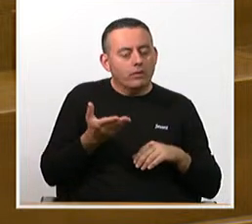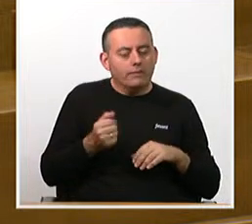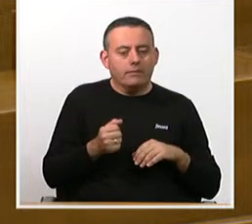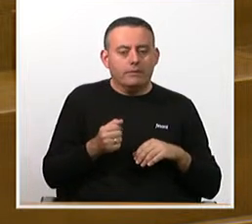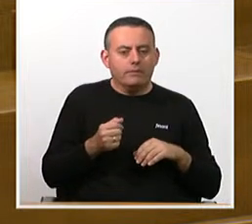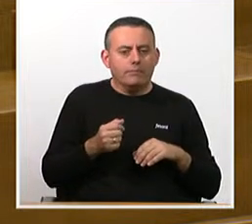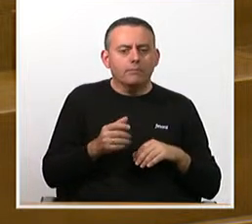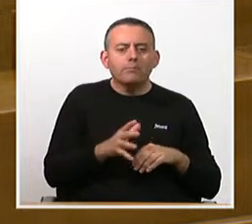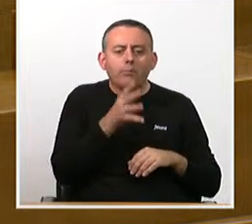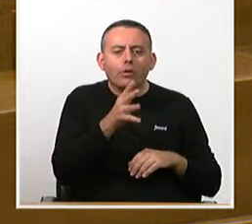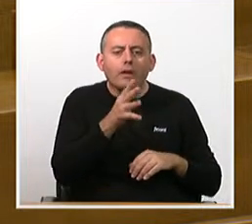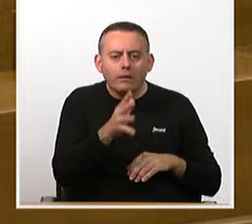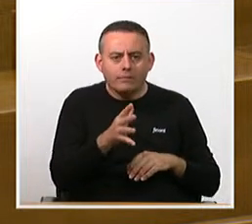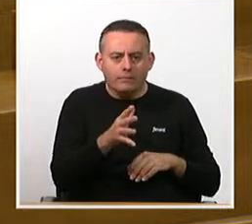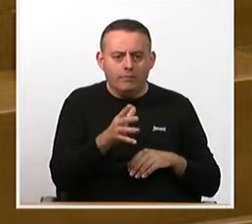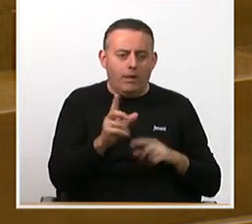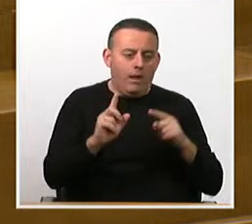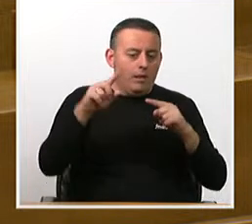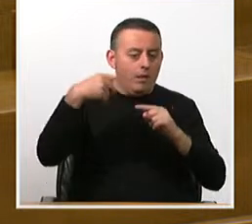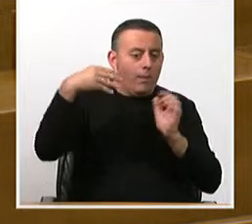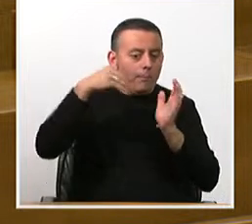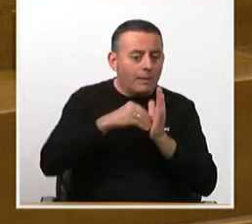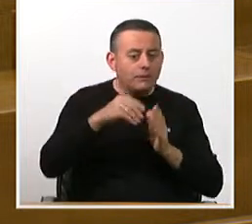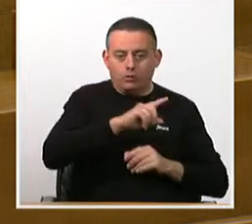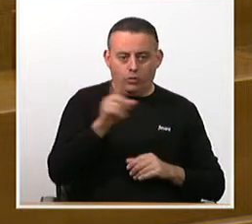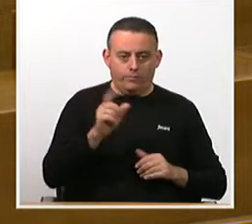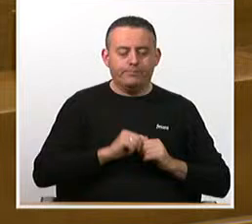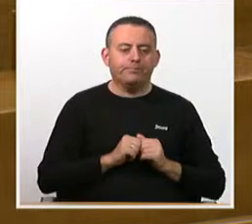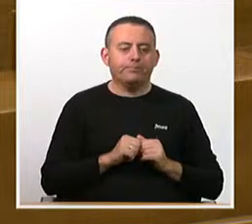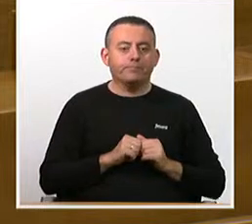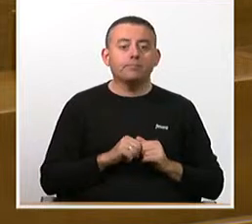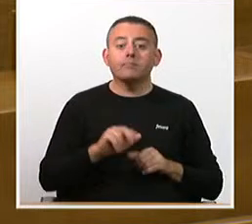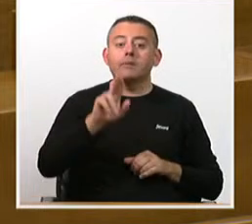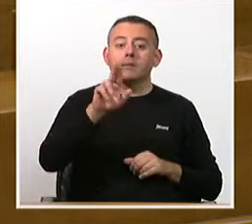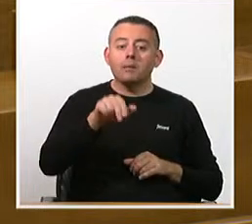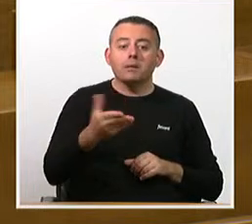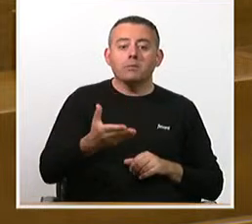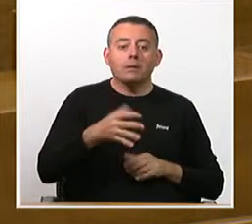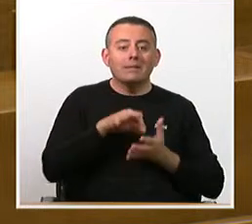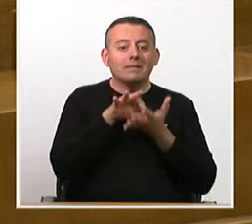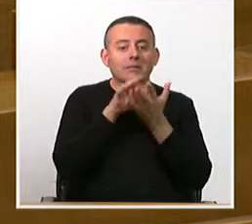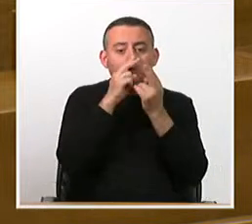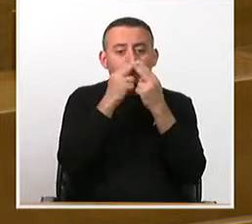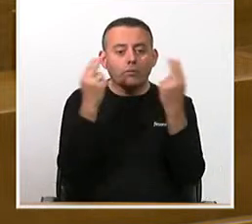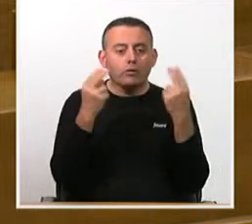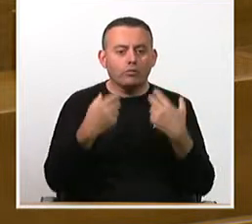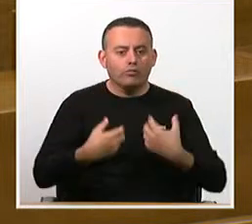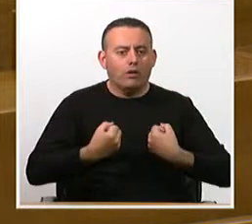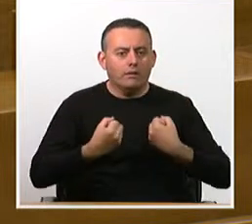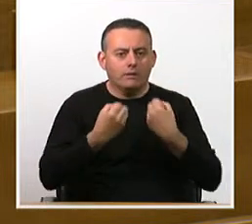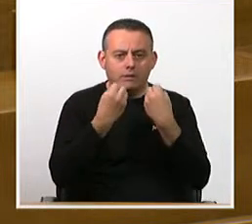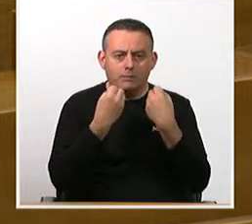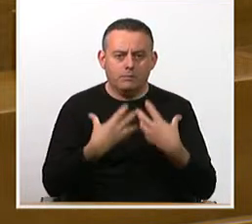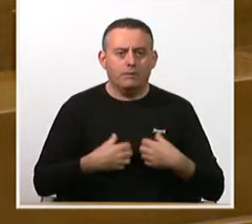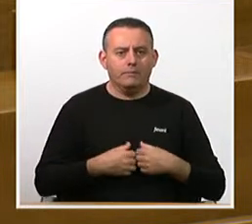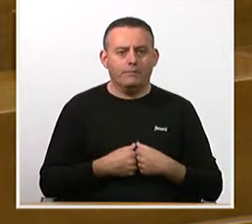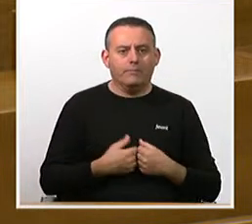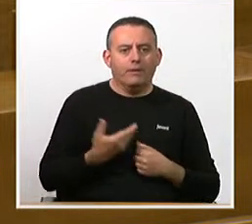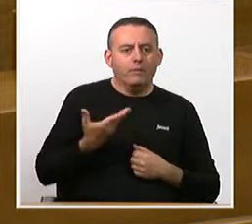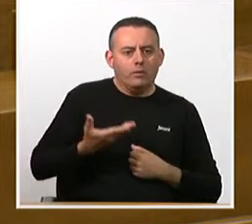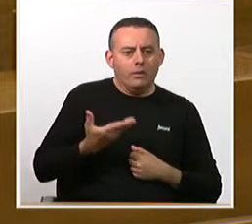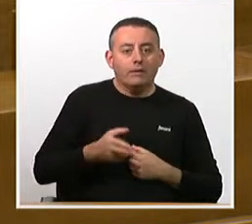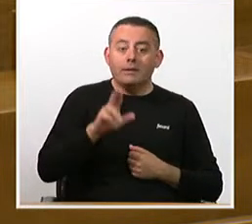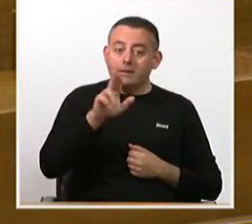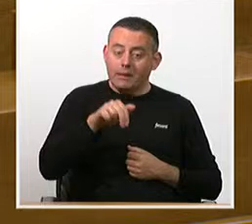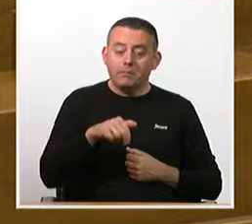elor lacia pbl y es important recordar